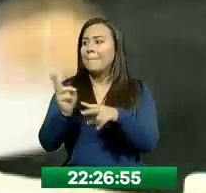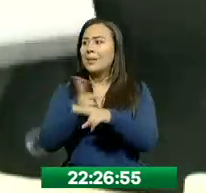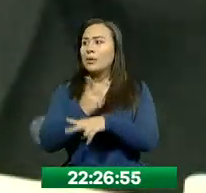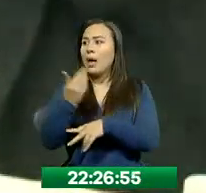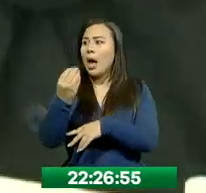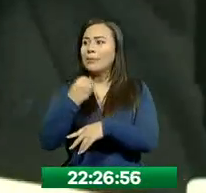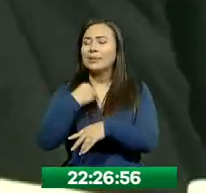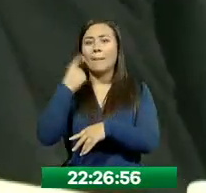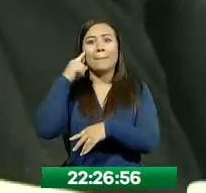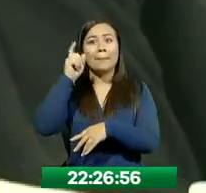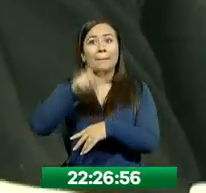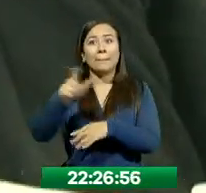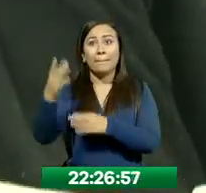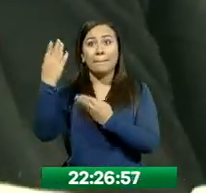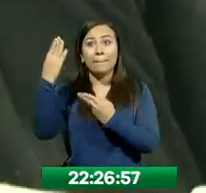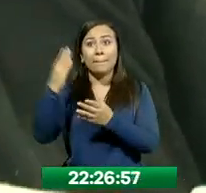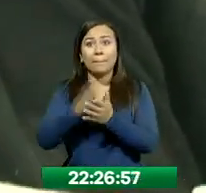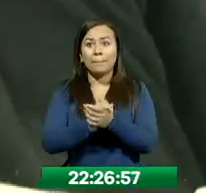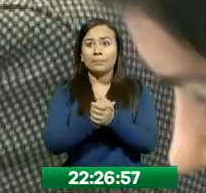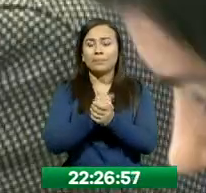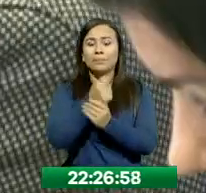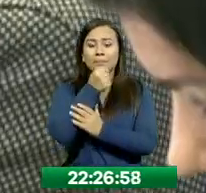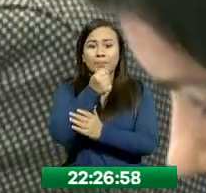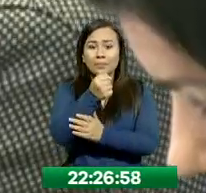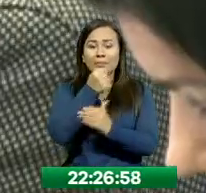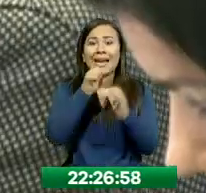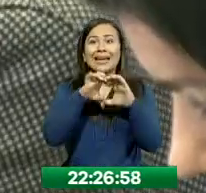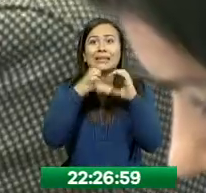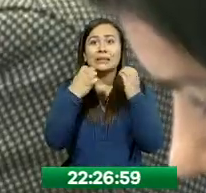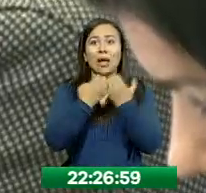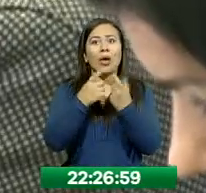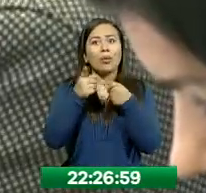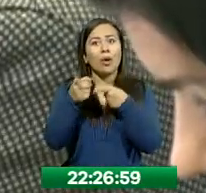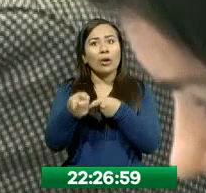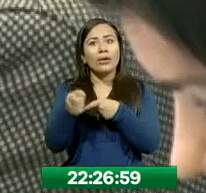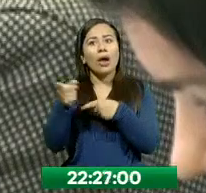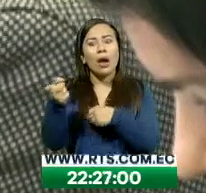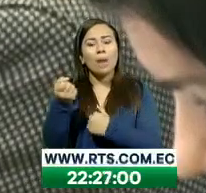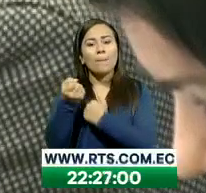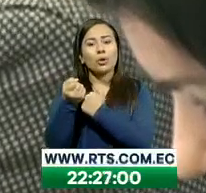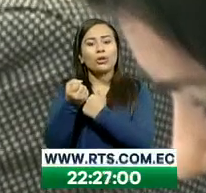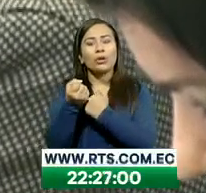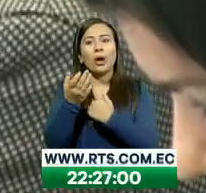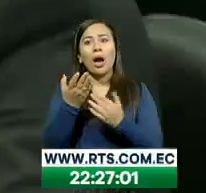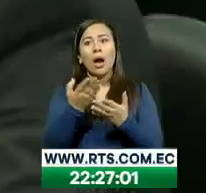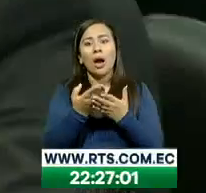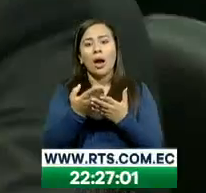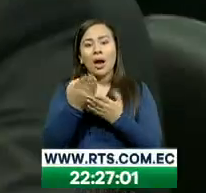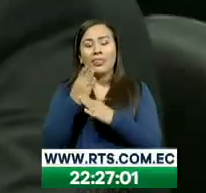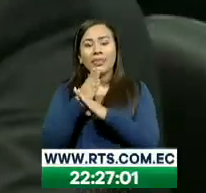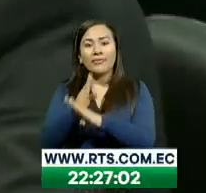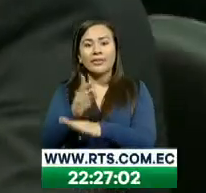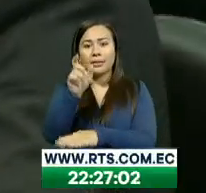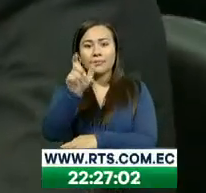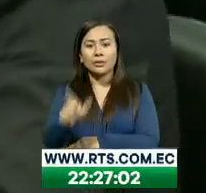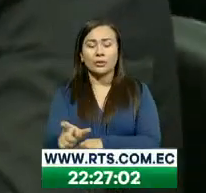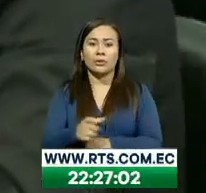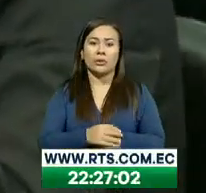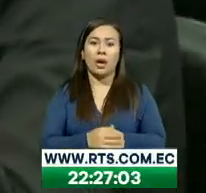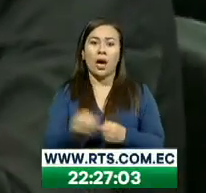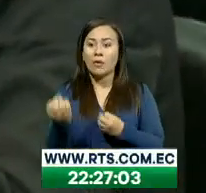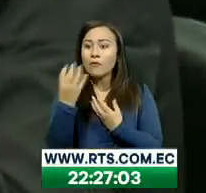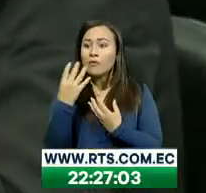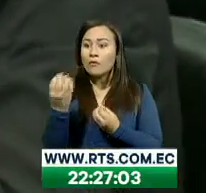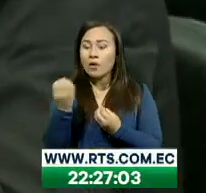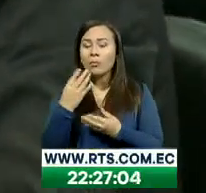los periodistas. El Estado y los medios de comunicación están obligados a proteger a los comunicadores. Se espera que este informe sea